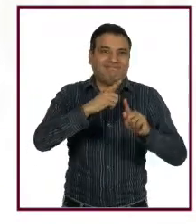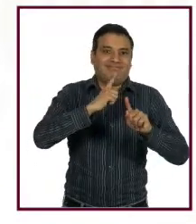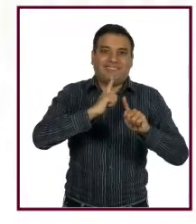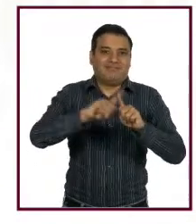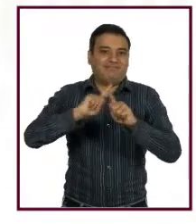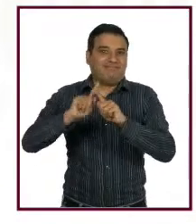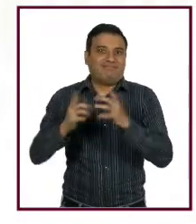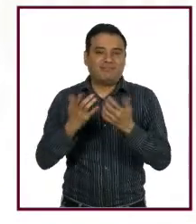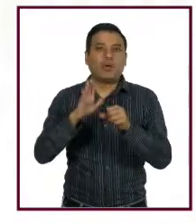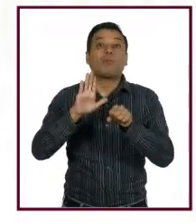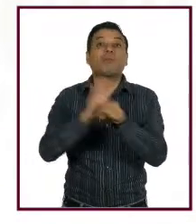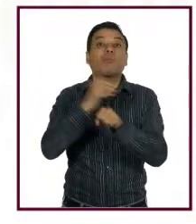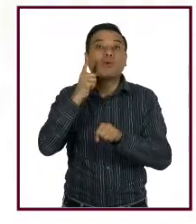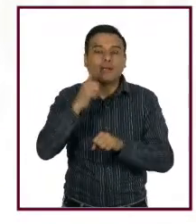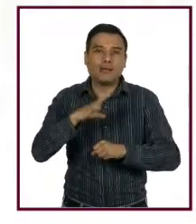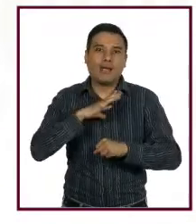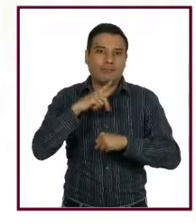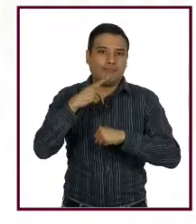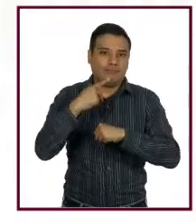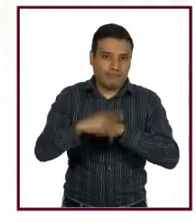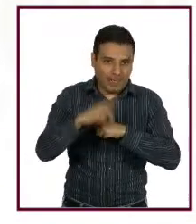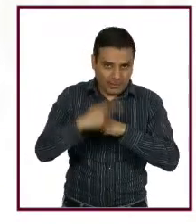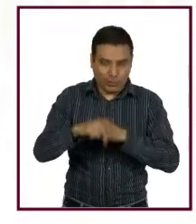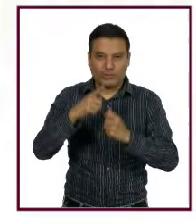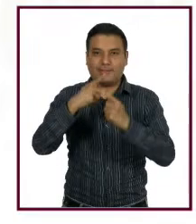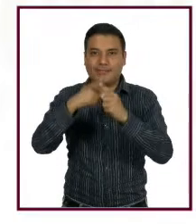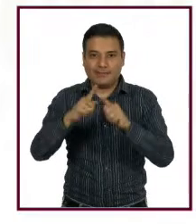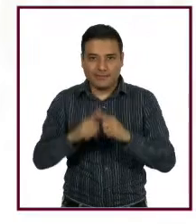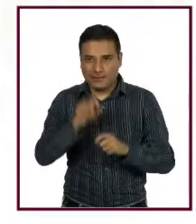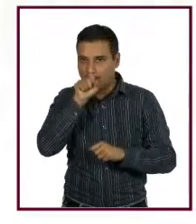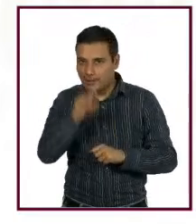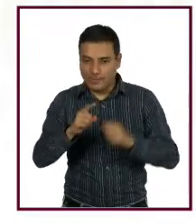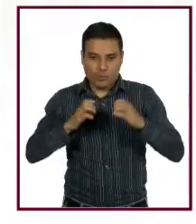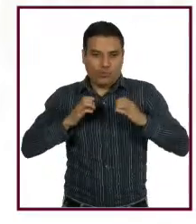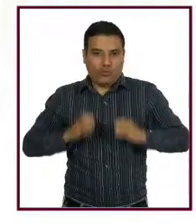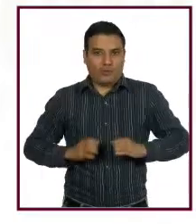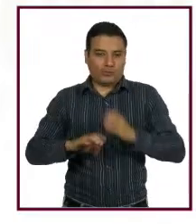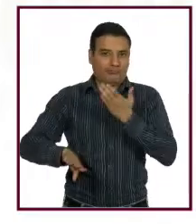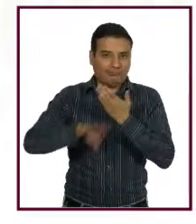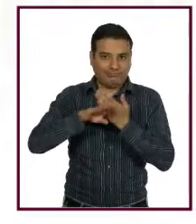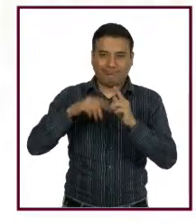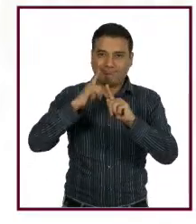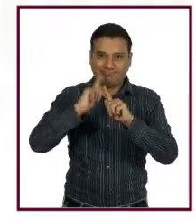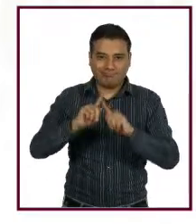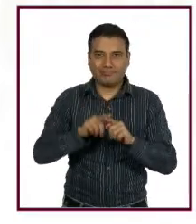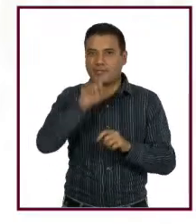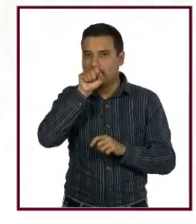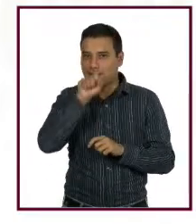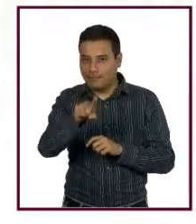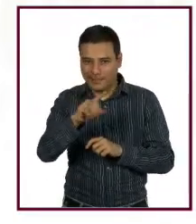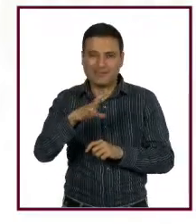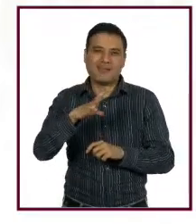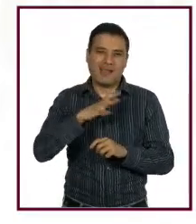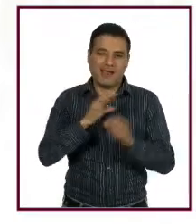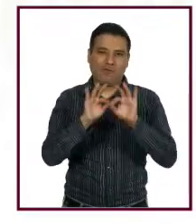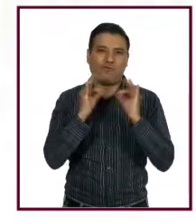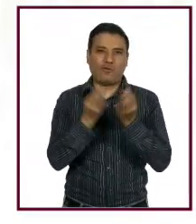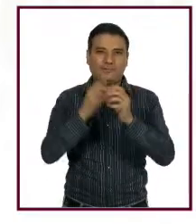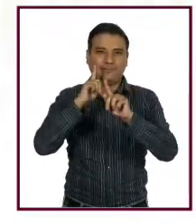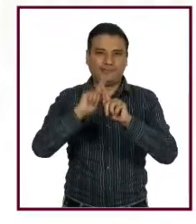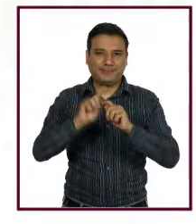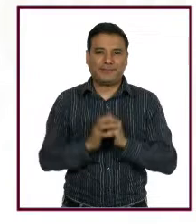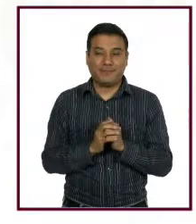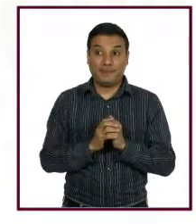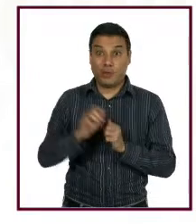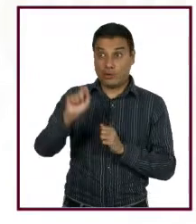diferentes efectos sobre el organismo y hasta presentaciones químicas. Sin embargo, los científicos y las personas que se dedican